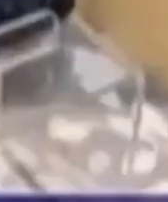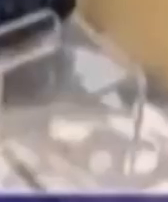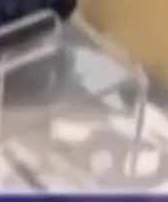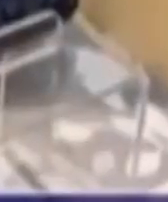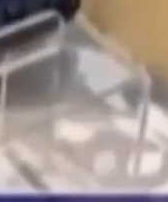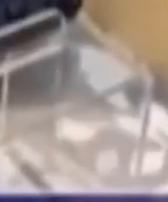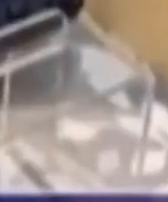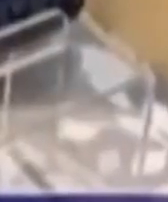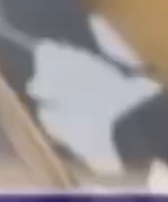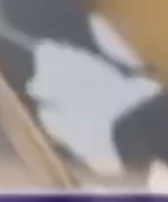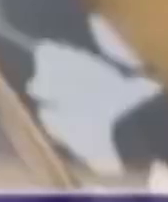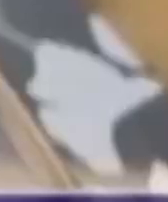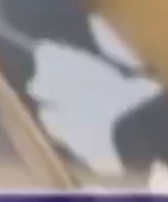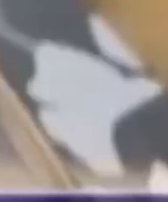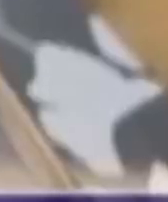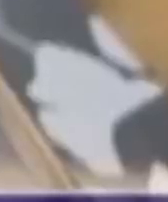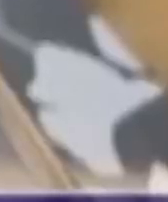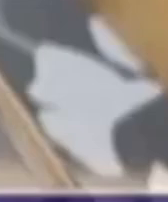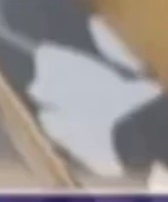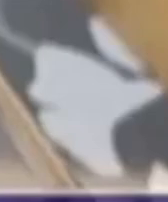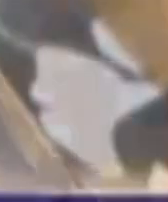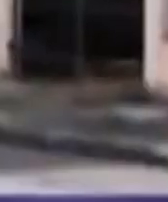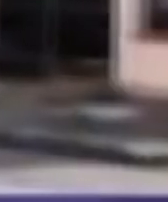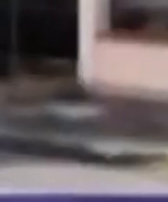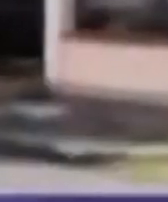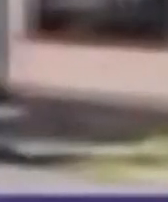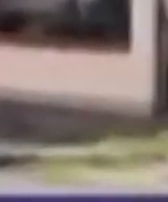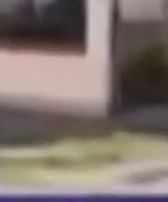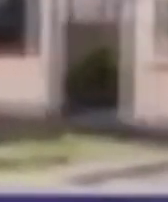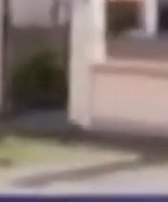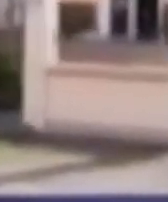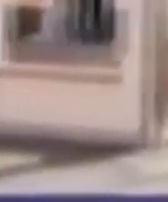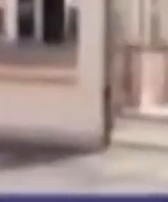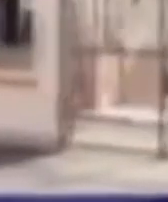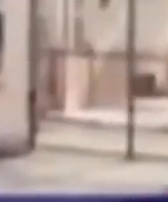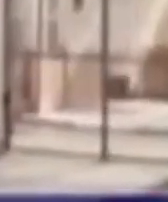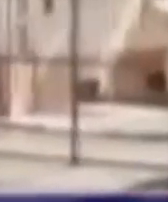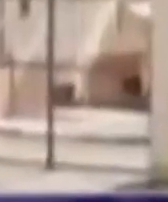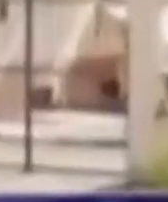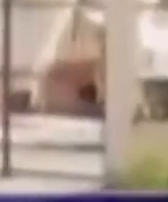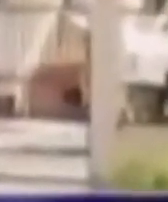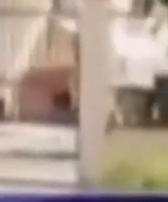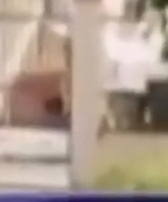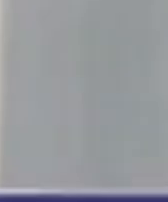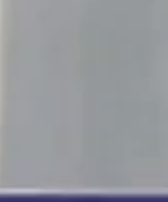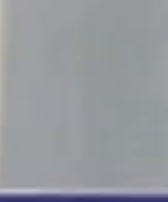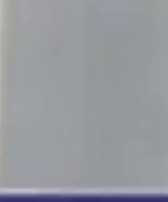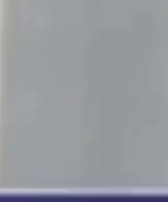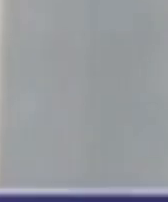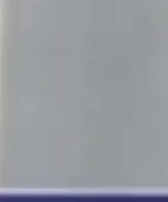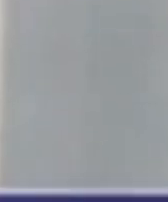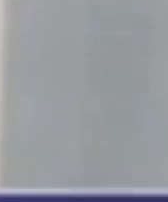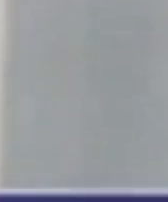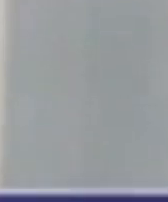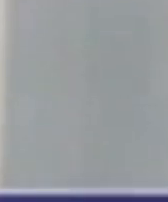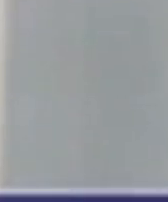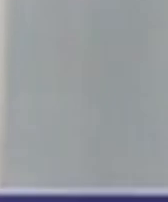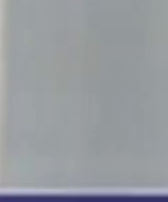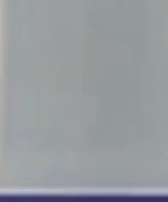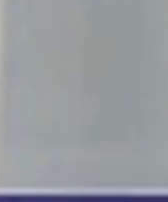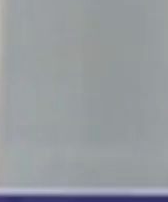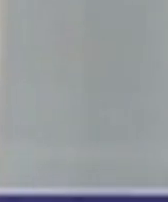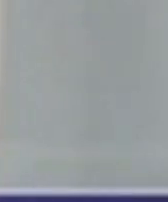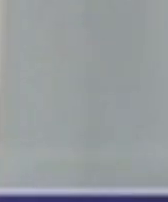europea tiene permiso para vender sus productos. Esta es la sede de la compañía. Está en Hungría y se llama BAC. No han